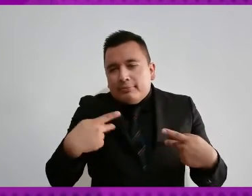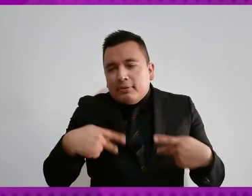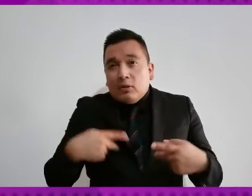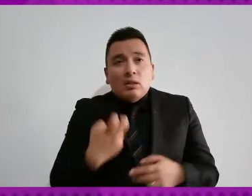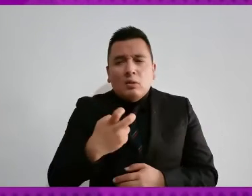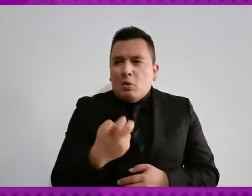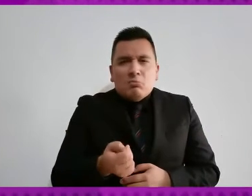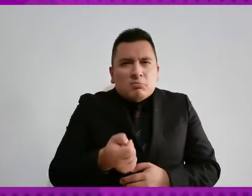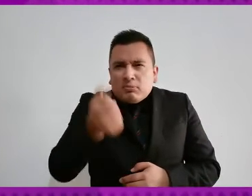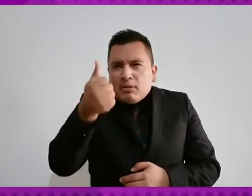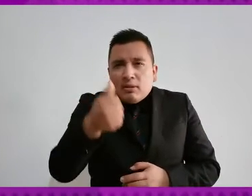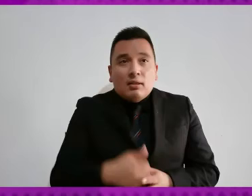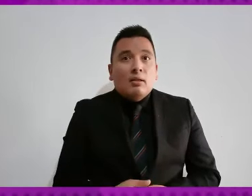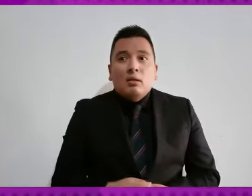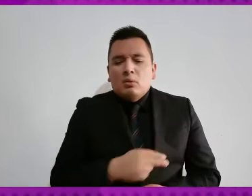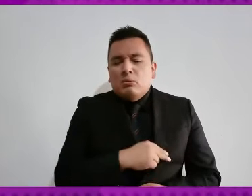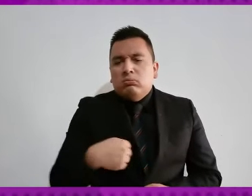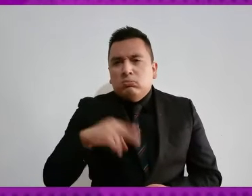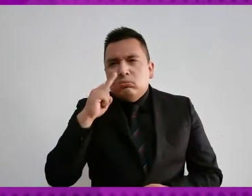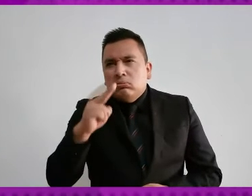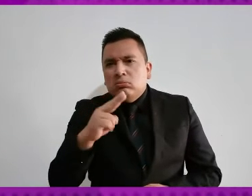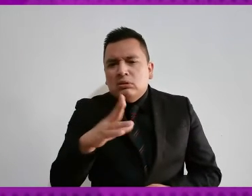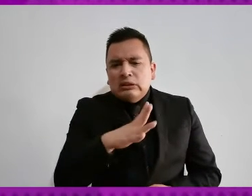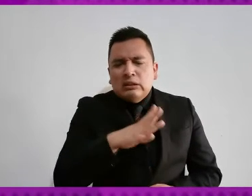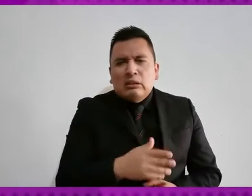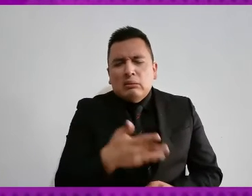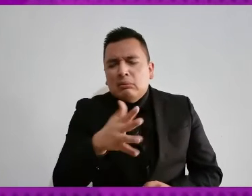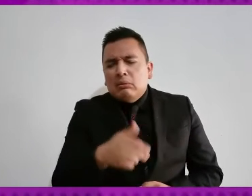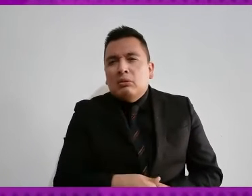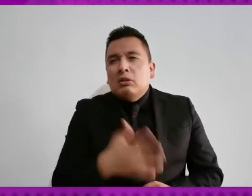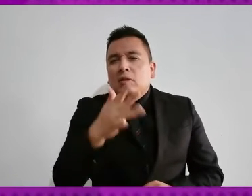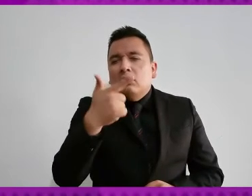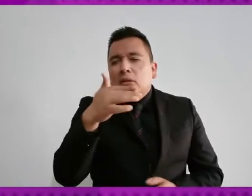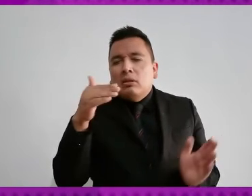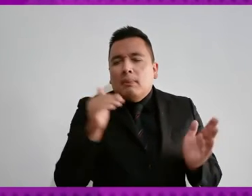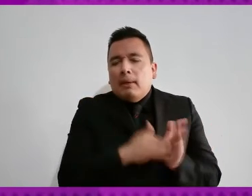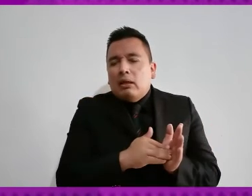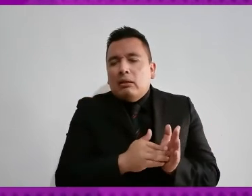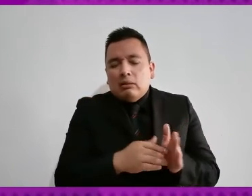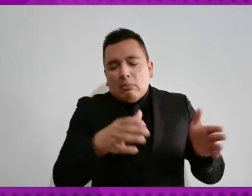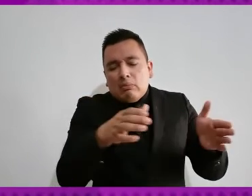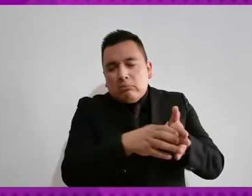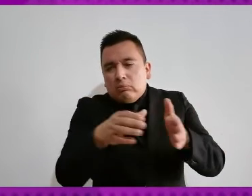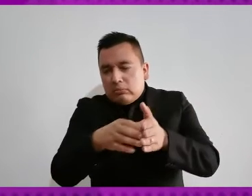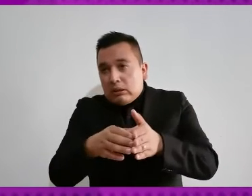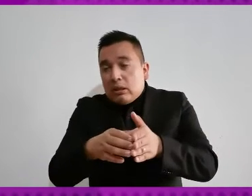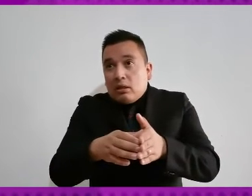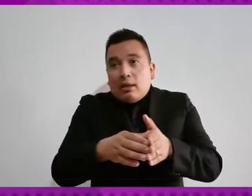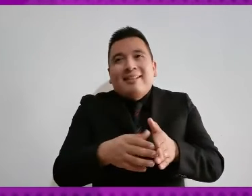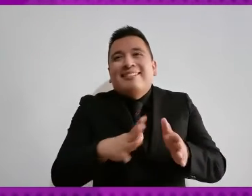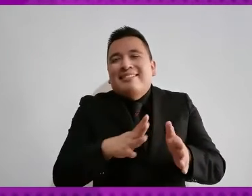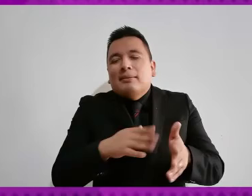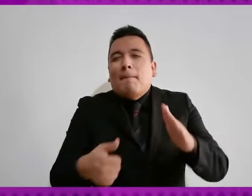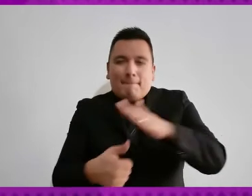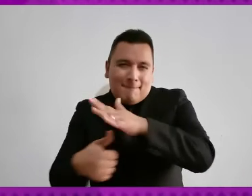su tipo. De entrada vimos que el día de ayer se instalaron un poco más de 57,000 mesas receptoras